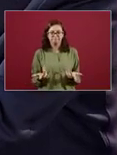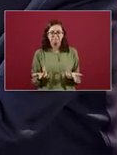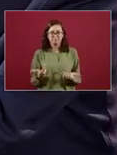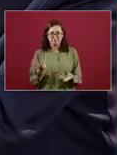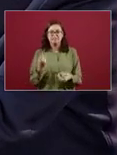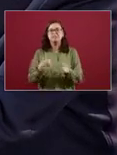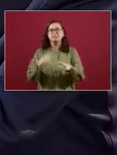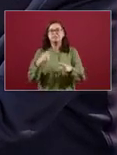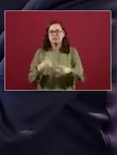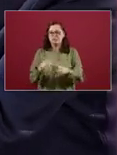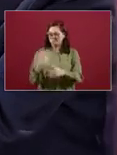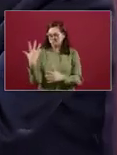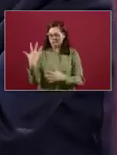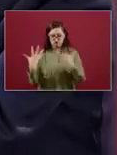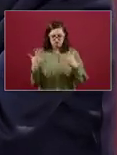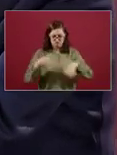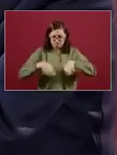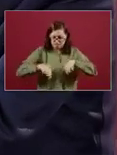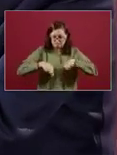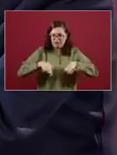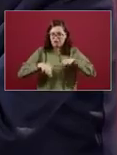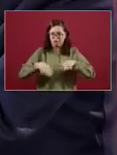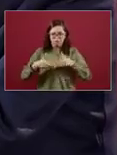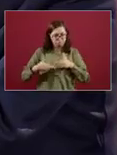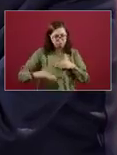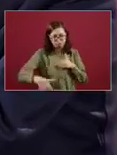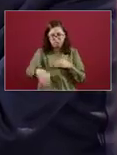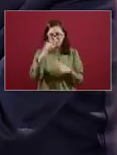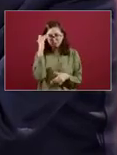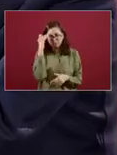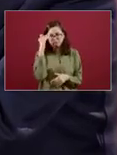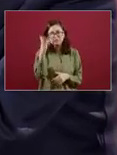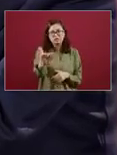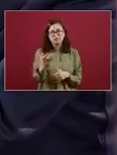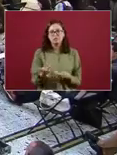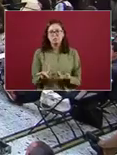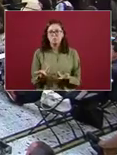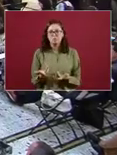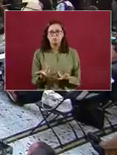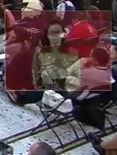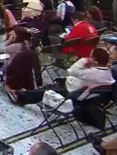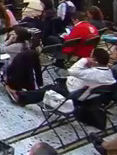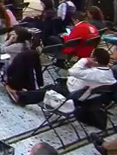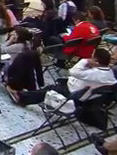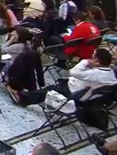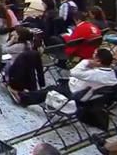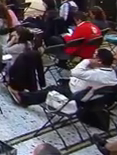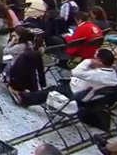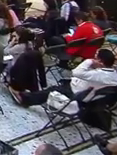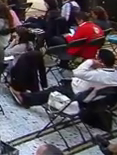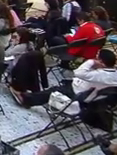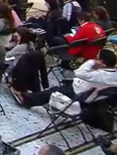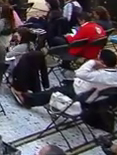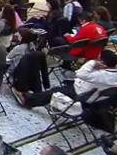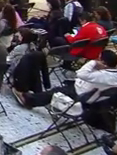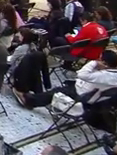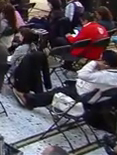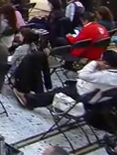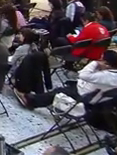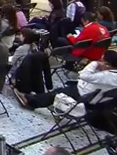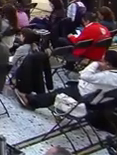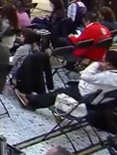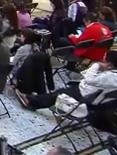brazos. Durante toda la colonia, hasta el siglo XIX, un lamento